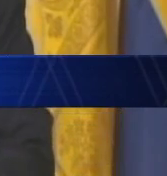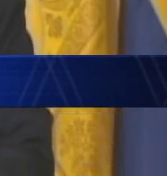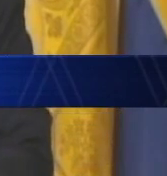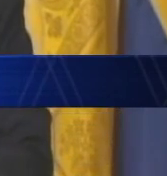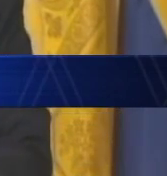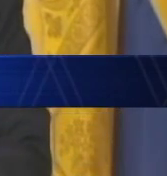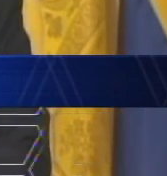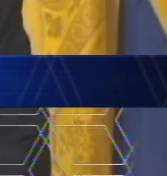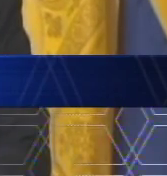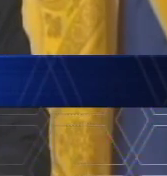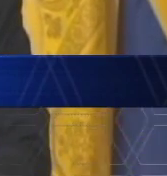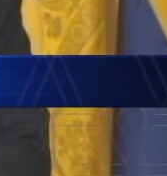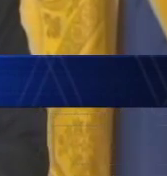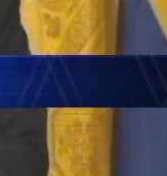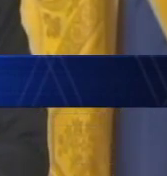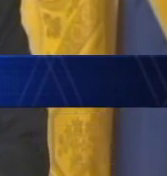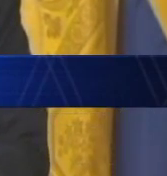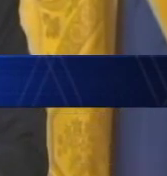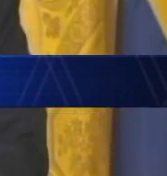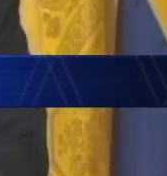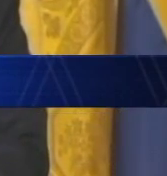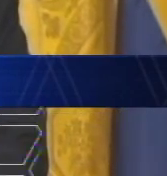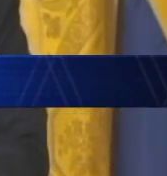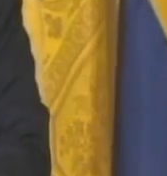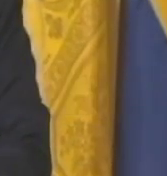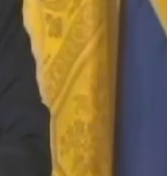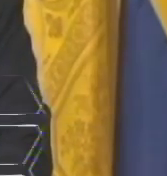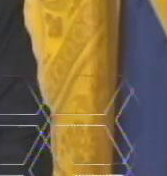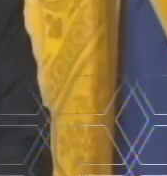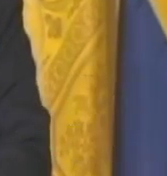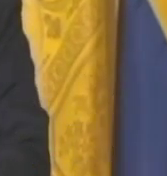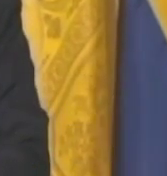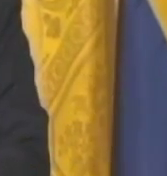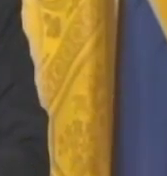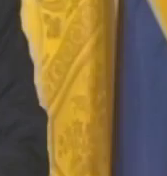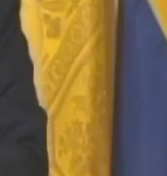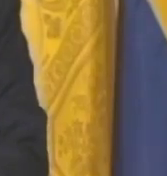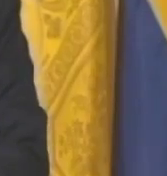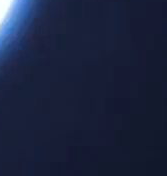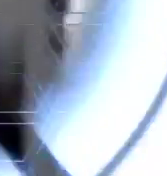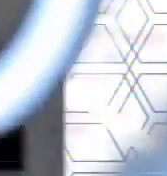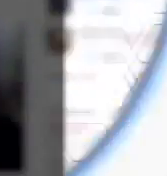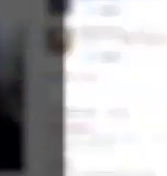Expectativa. Presidente Donald Trump espera un cambio significativo en Venezuela.